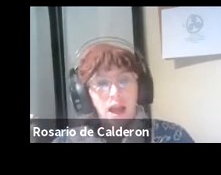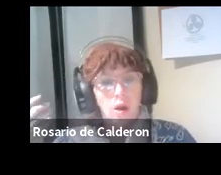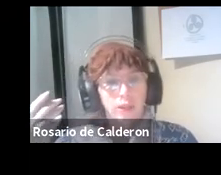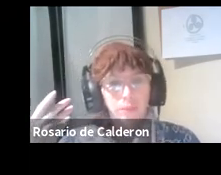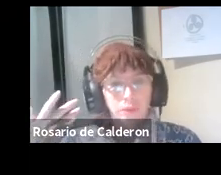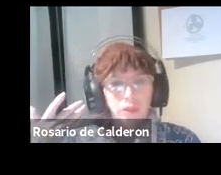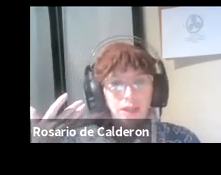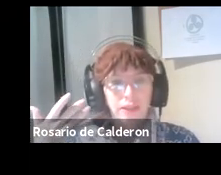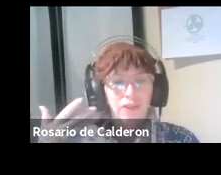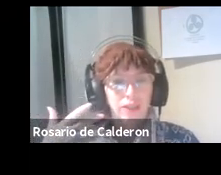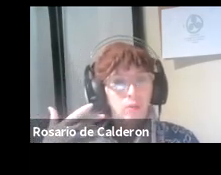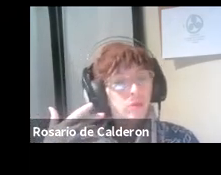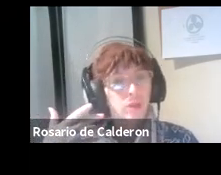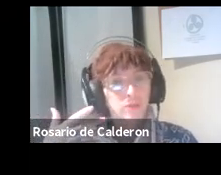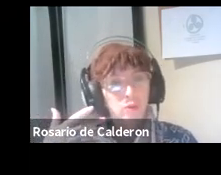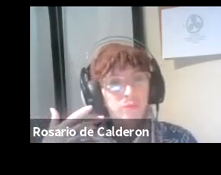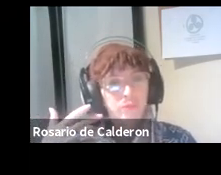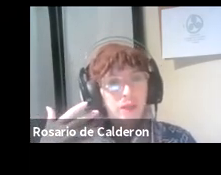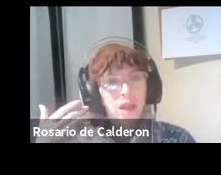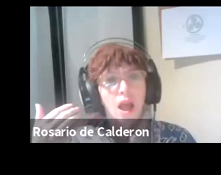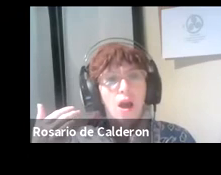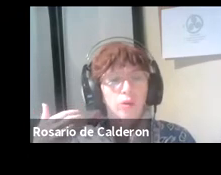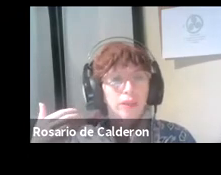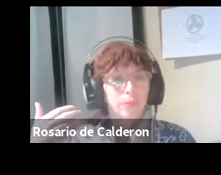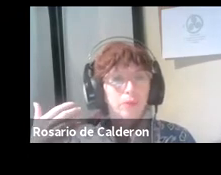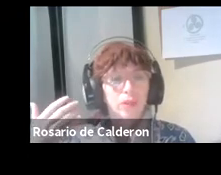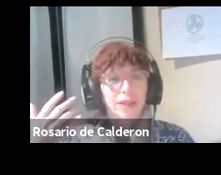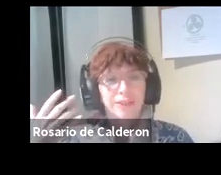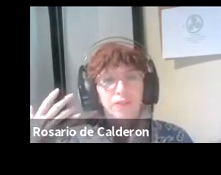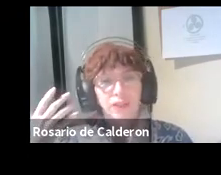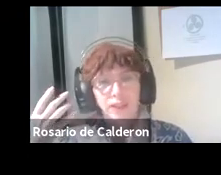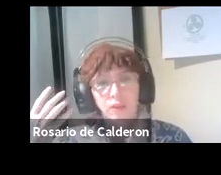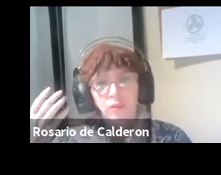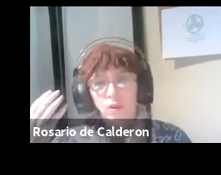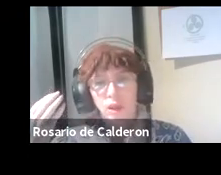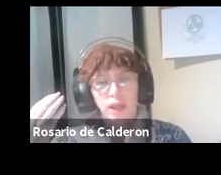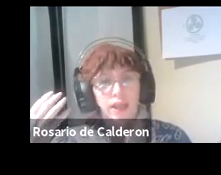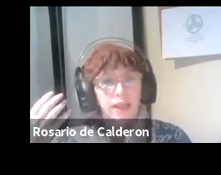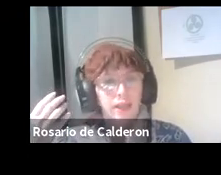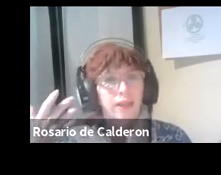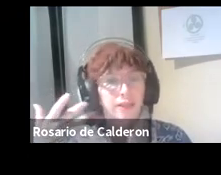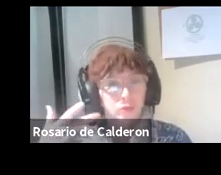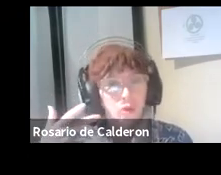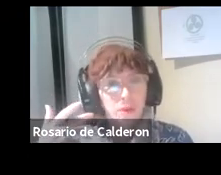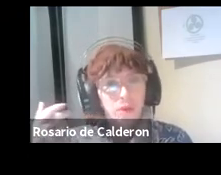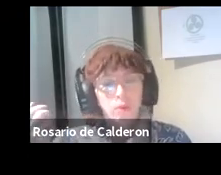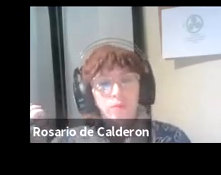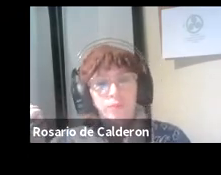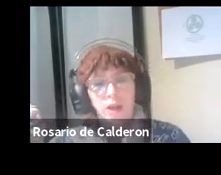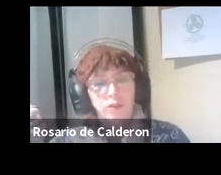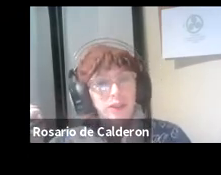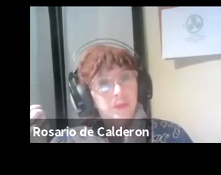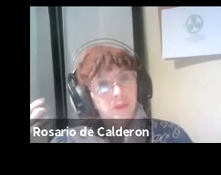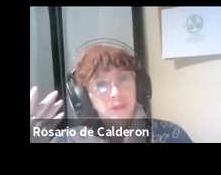a otras personas les ha afectado el corazón a otras personas les ha afectado el estómago